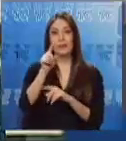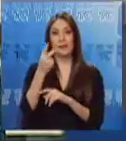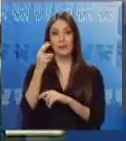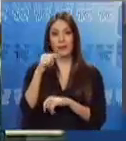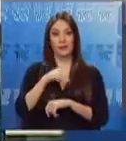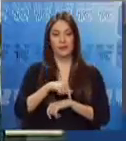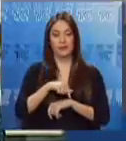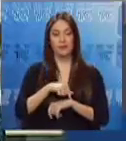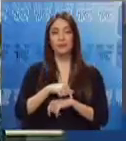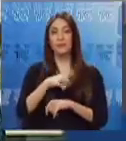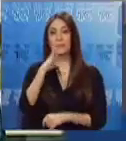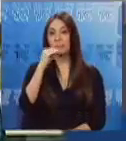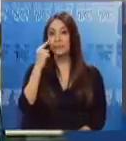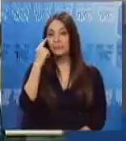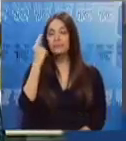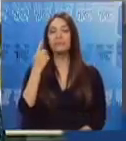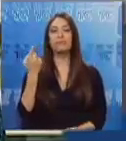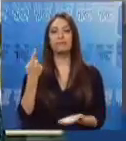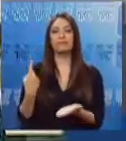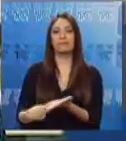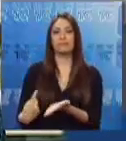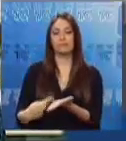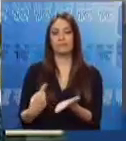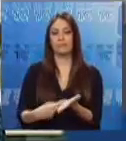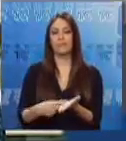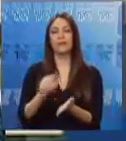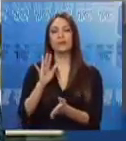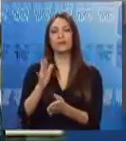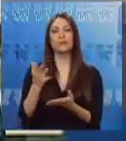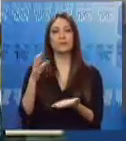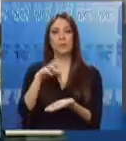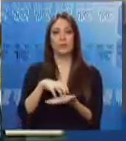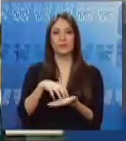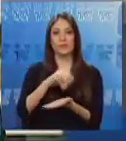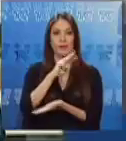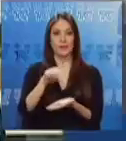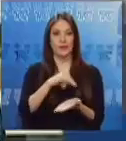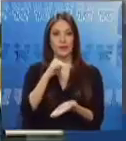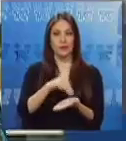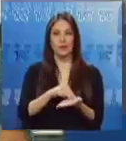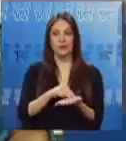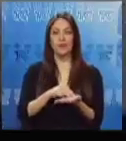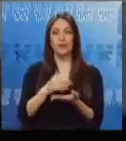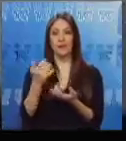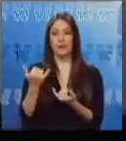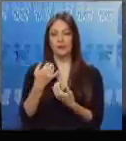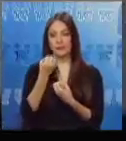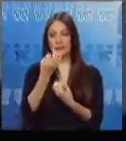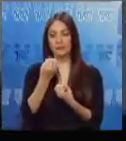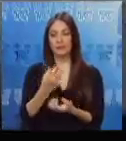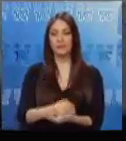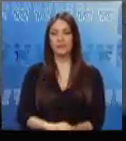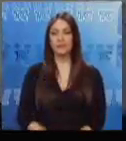Presidente Rafael Correa constató el avance de la reconstrucción en la provincia de Manabí. Aquí el informe.